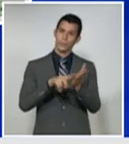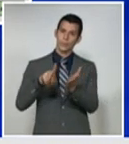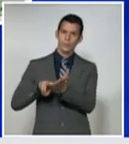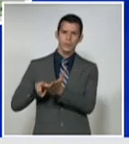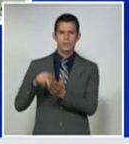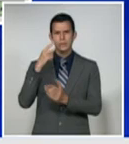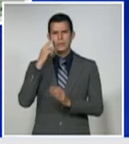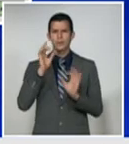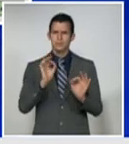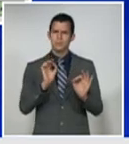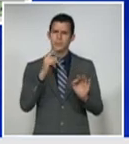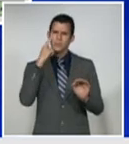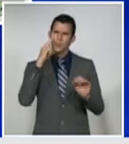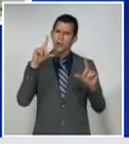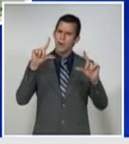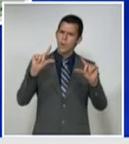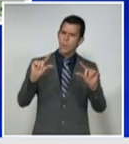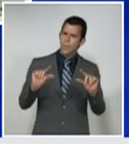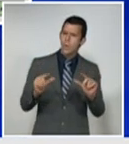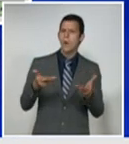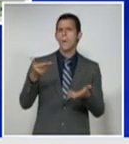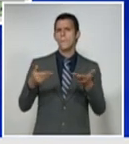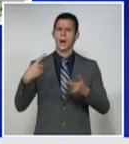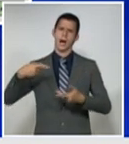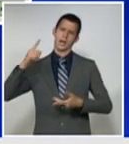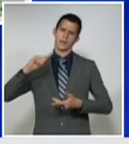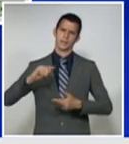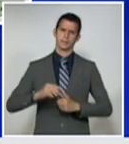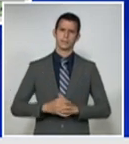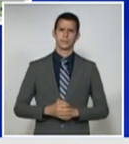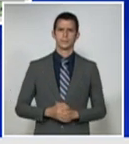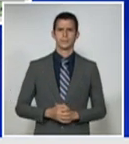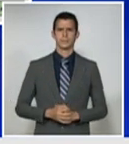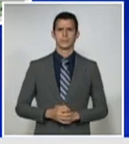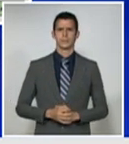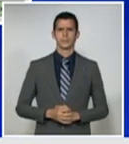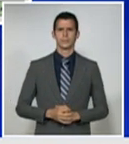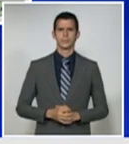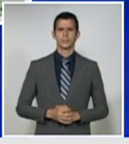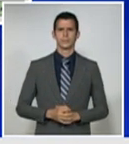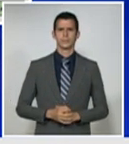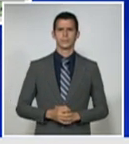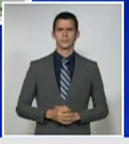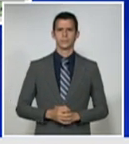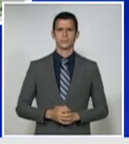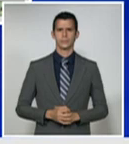incidencia menores en nuestro país. Se mantienen